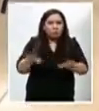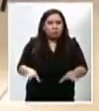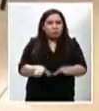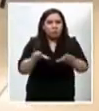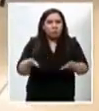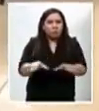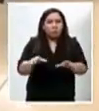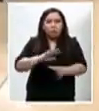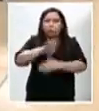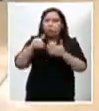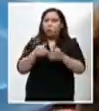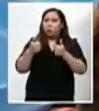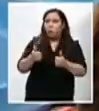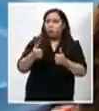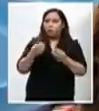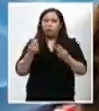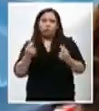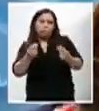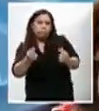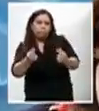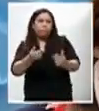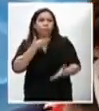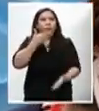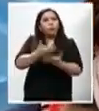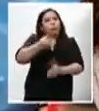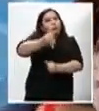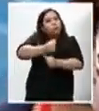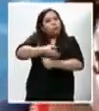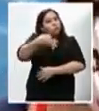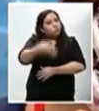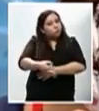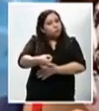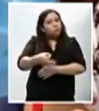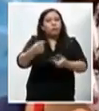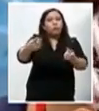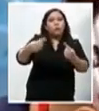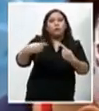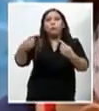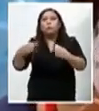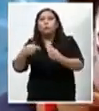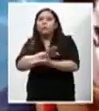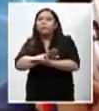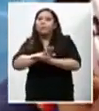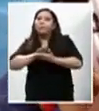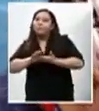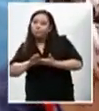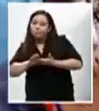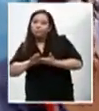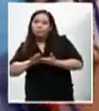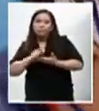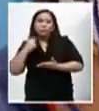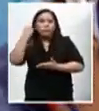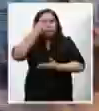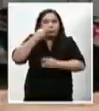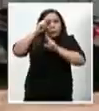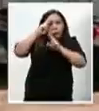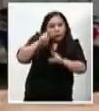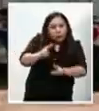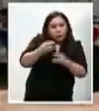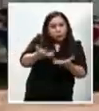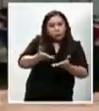ordenada, de manera ágil, eficiente, tratando a todos los que se van a vacunar o los que ya se vacunaron con mucho respeto y